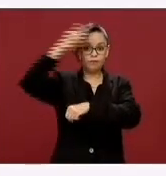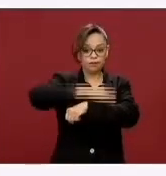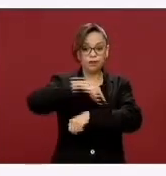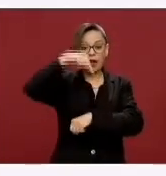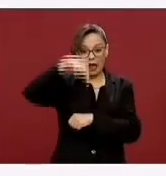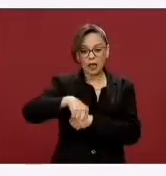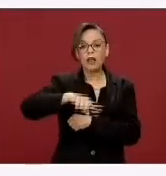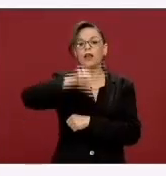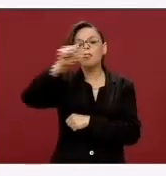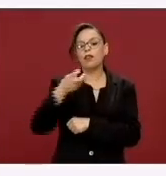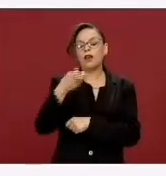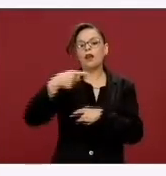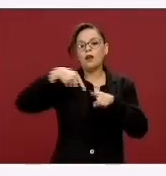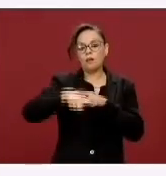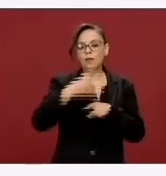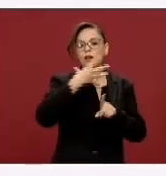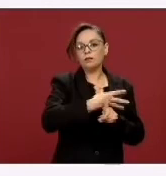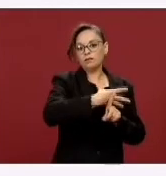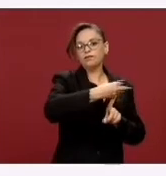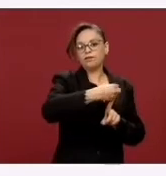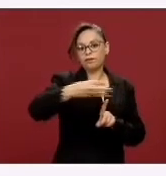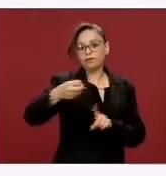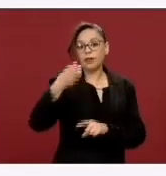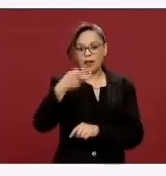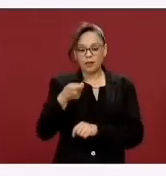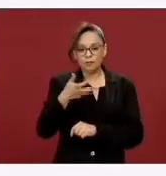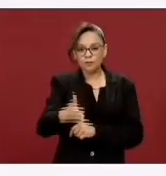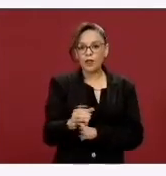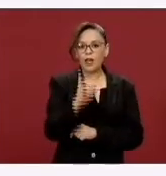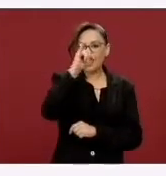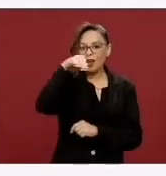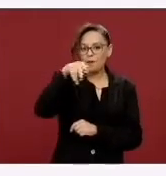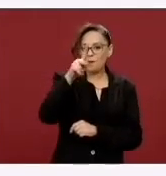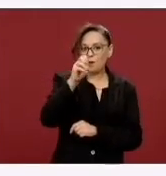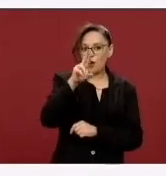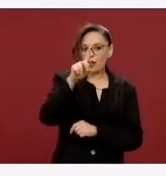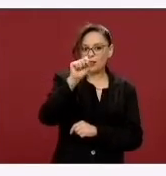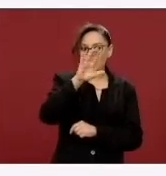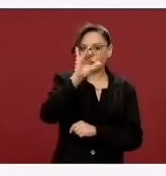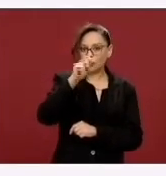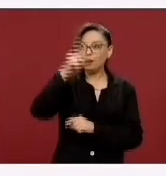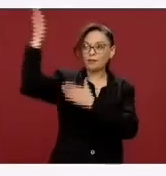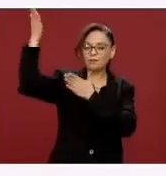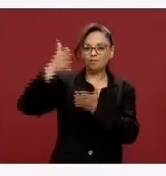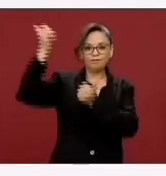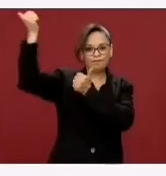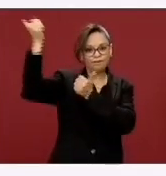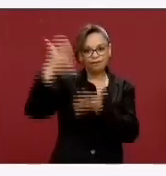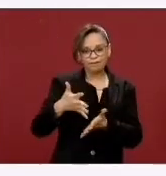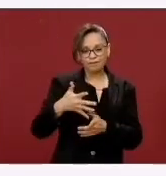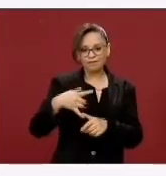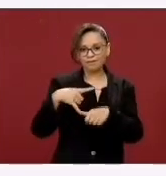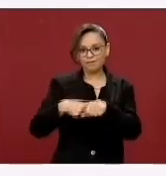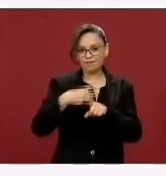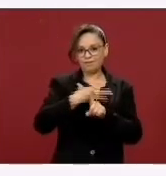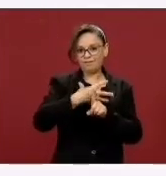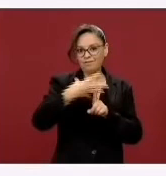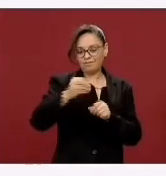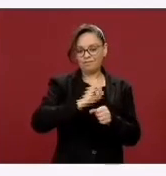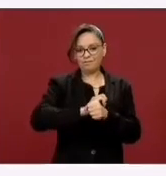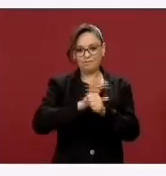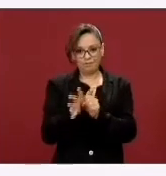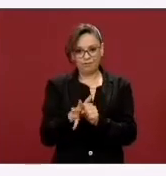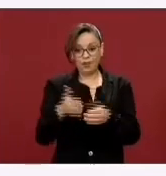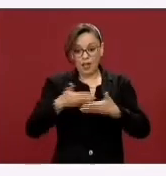Ese es el caso asociado a importación. Y estos también van a ir aumentando y en este momento son